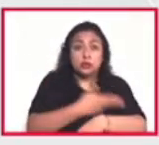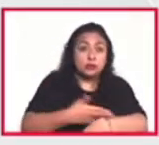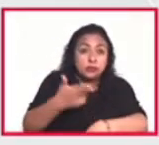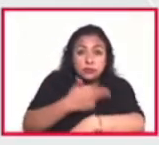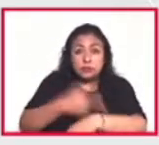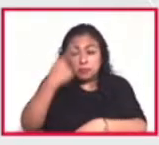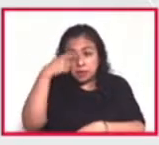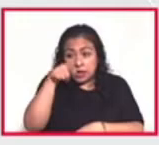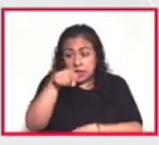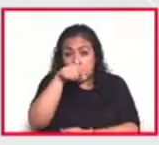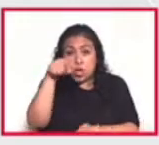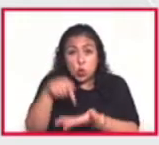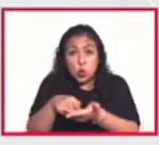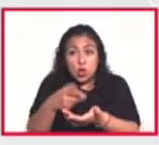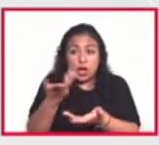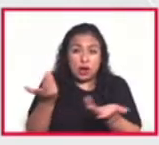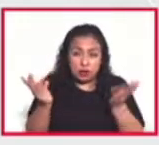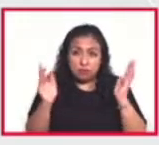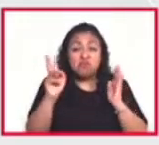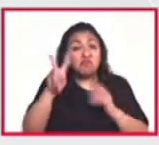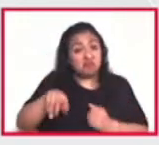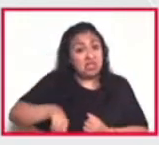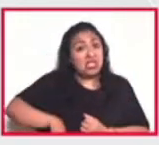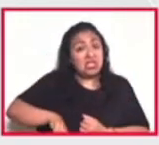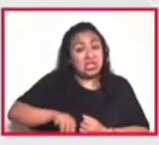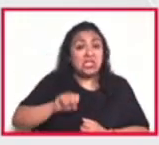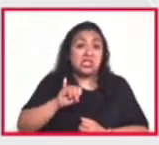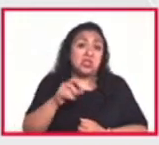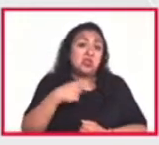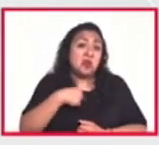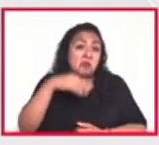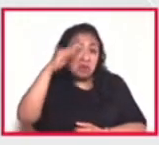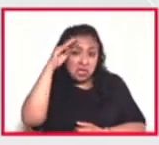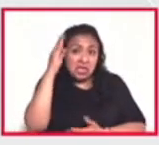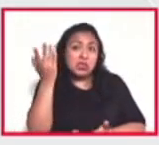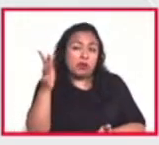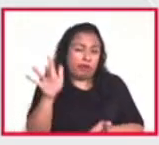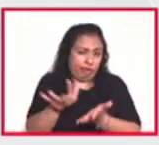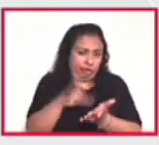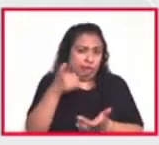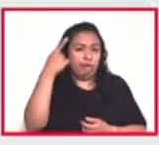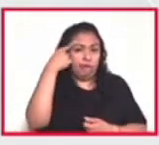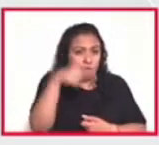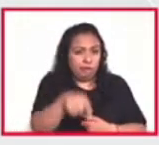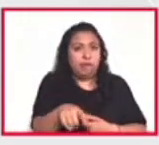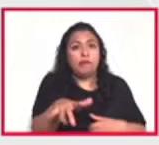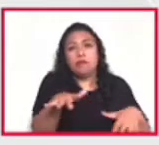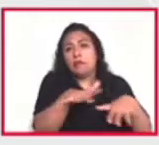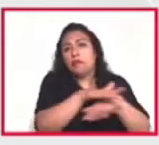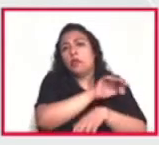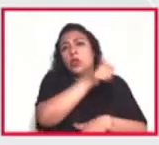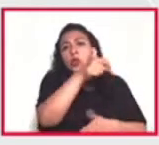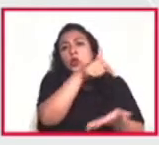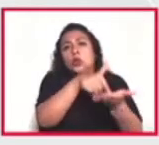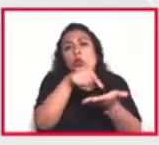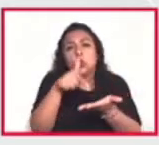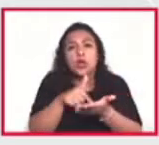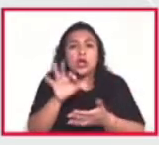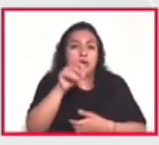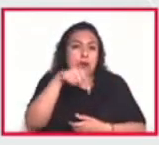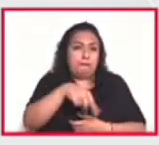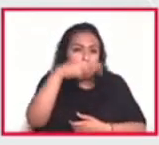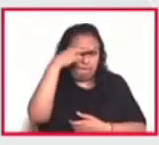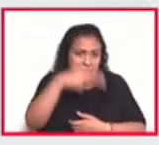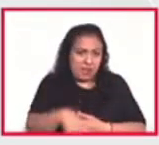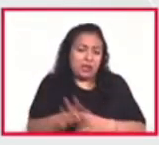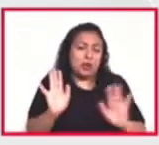este espacio es interesante. Yo creo que podemos tomar este ejemplo para reinventar otros espacios, a lo mejor aquí en México, pero